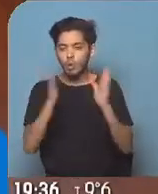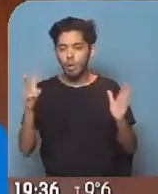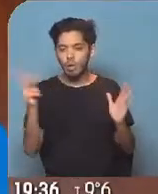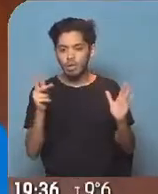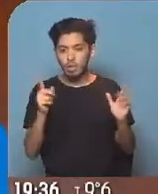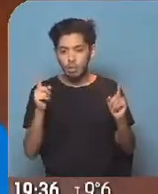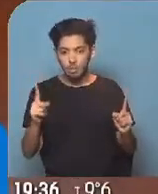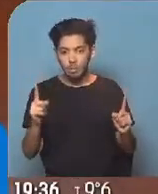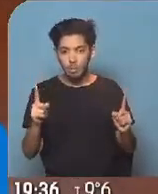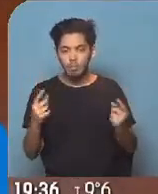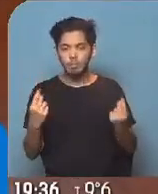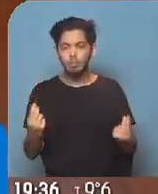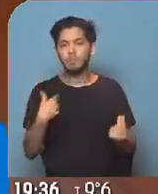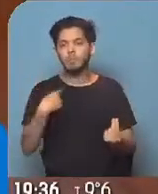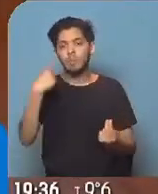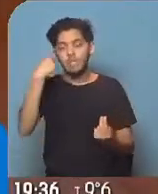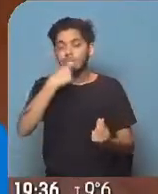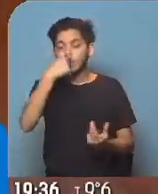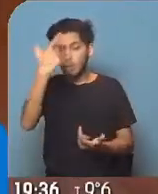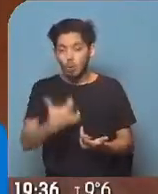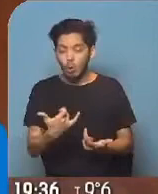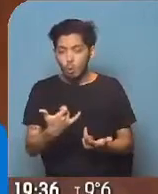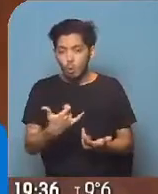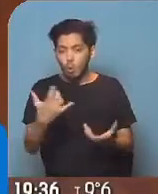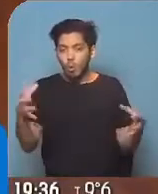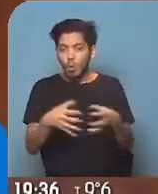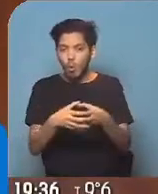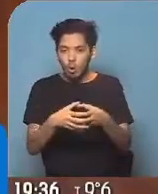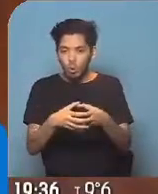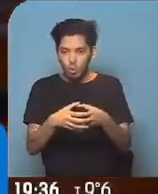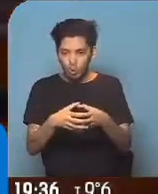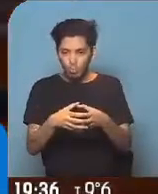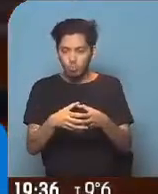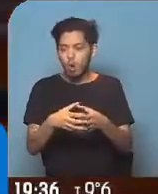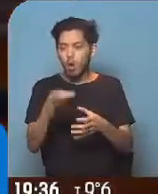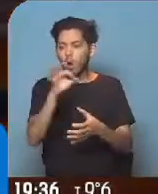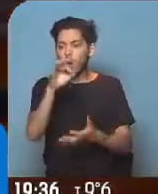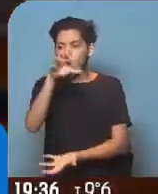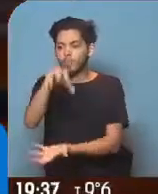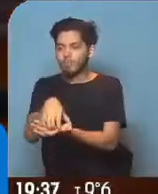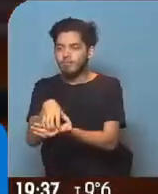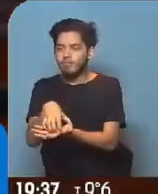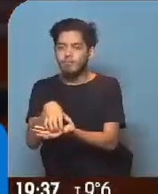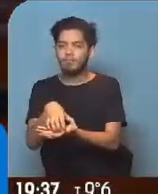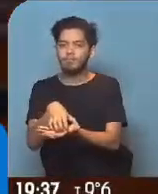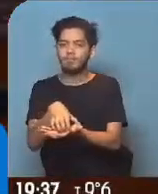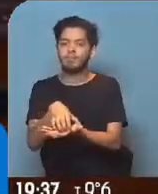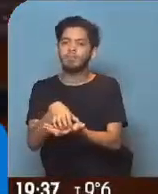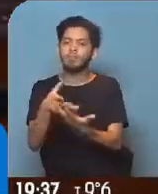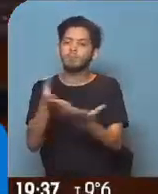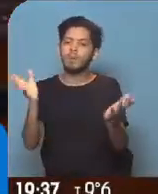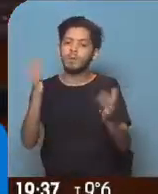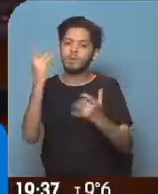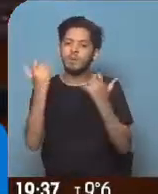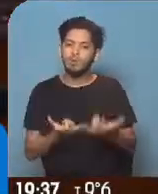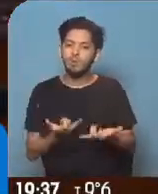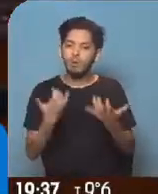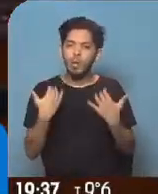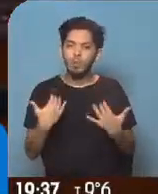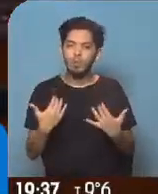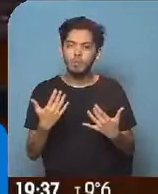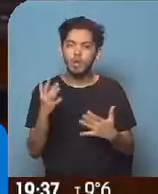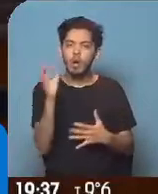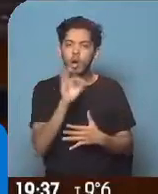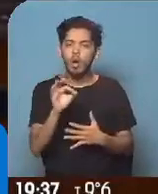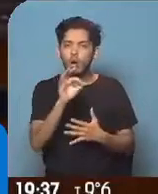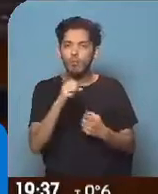creo que si hubo un organismo público que tuvo la virtualidad y la, diríamos,